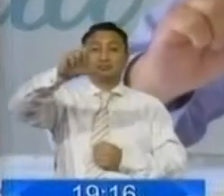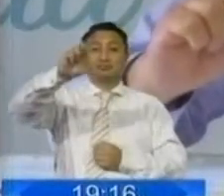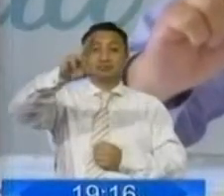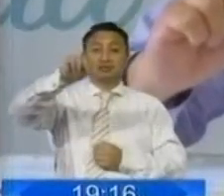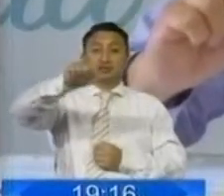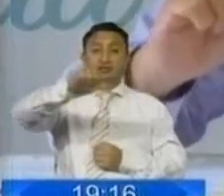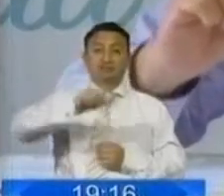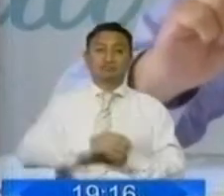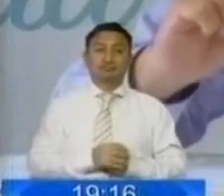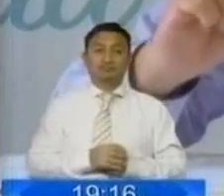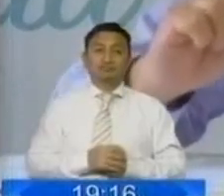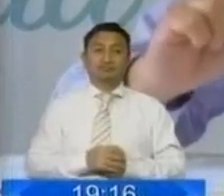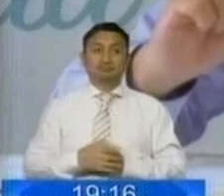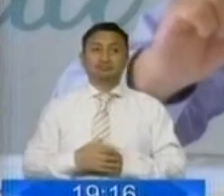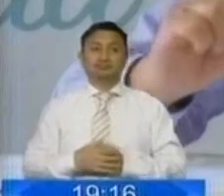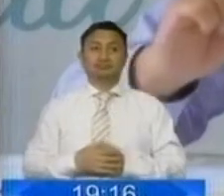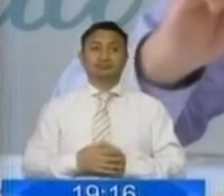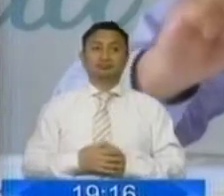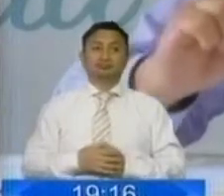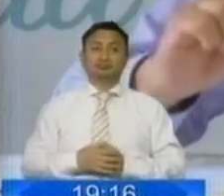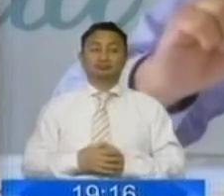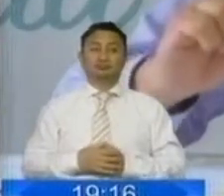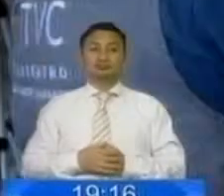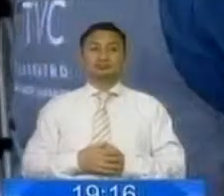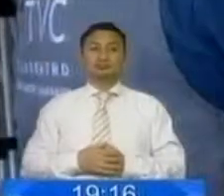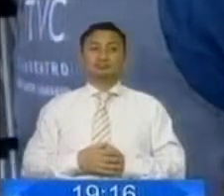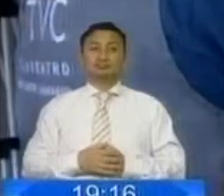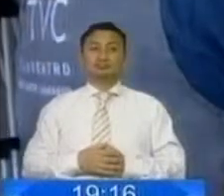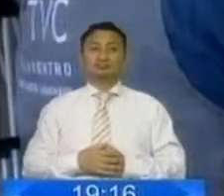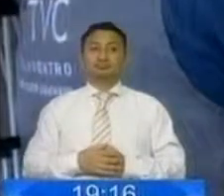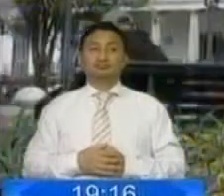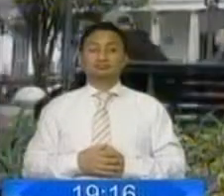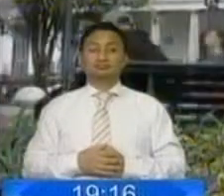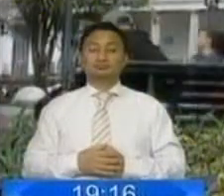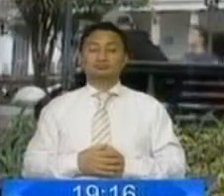secretario general de Comunicación de la Presidencia. Informo Javier Gallo.